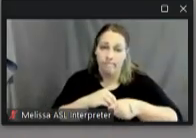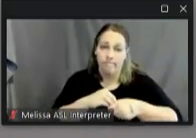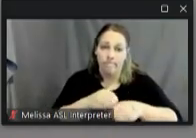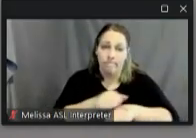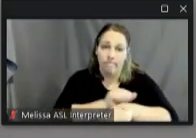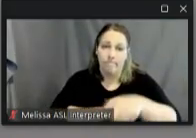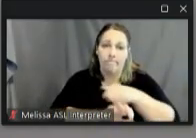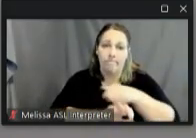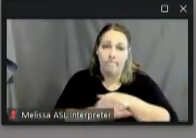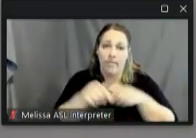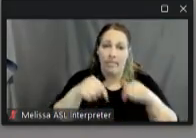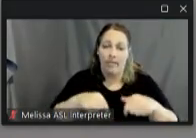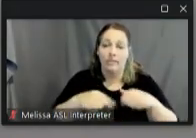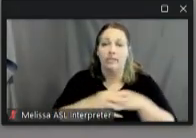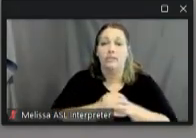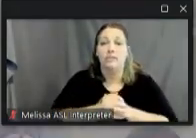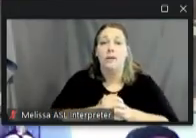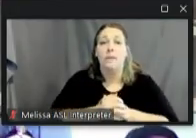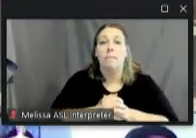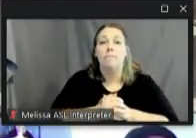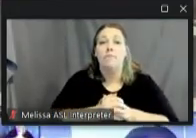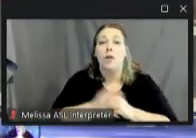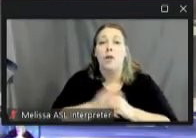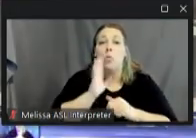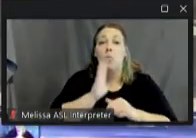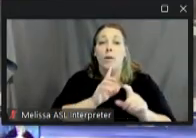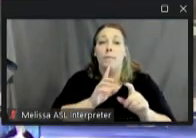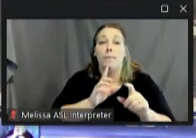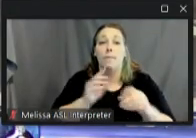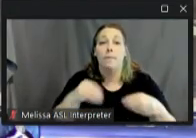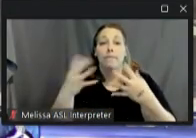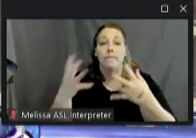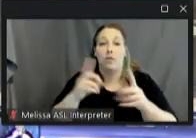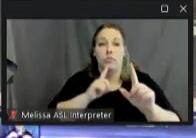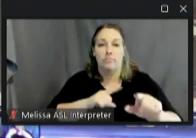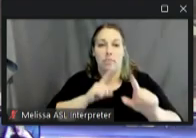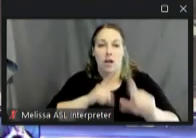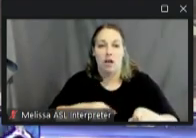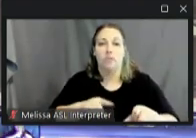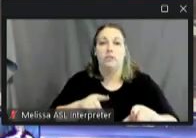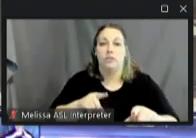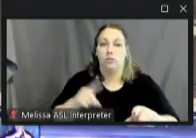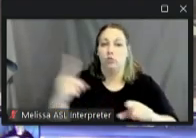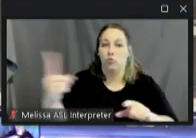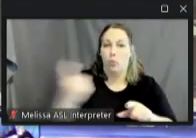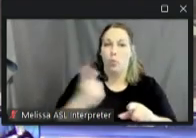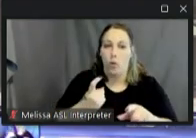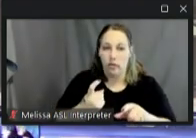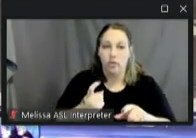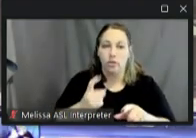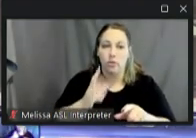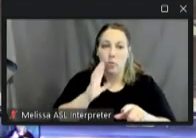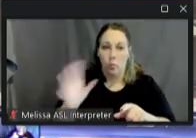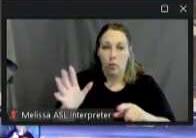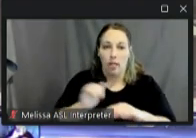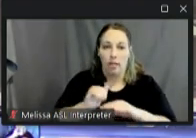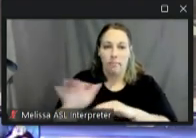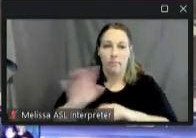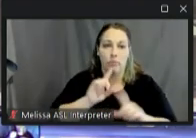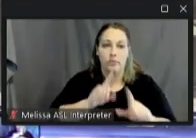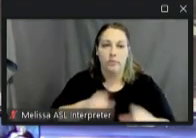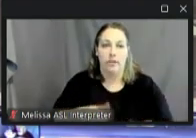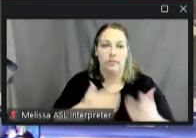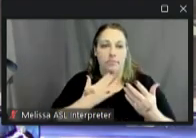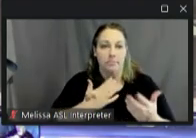la Comisión. Muchísimas gracias. Bueno, muchísimas gracias. Me siento realmente